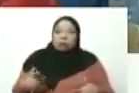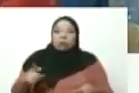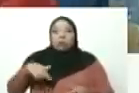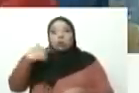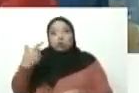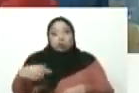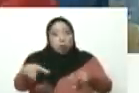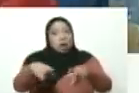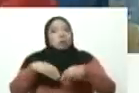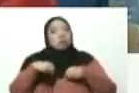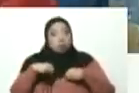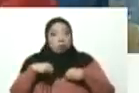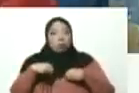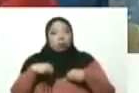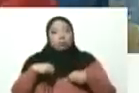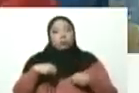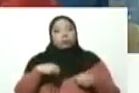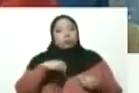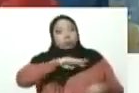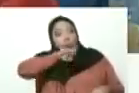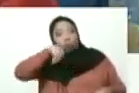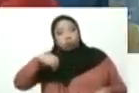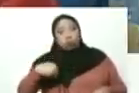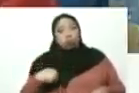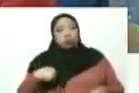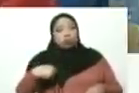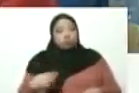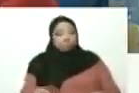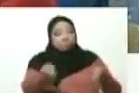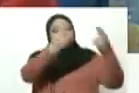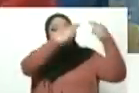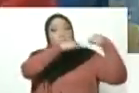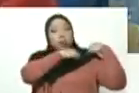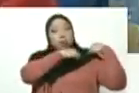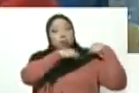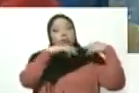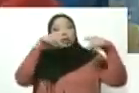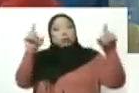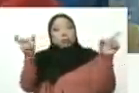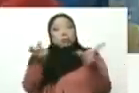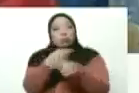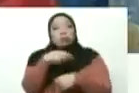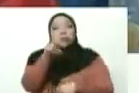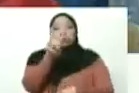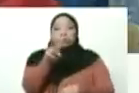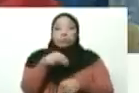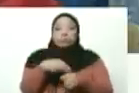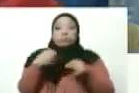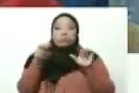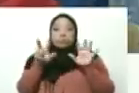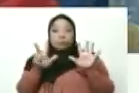asumimos este cargo en agosto del año 2017 obviamente